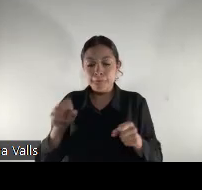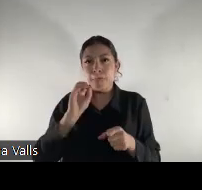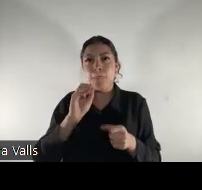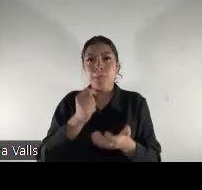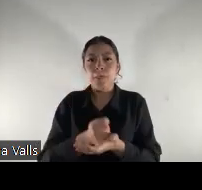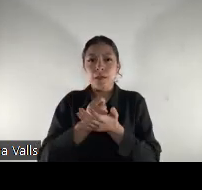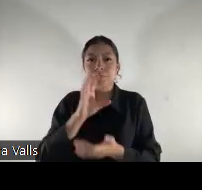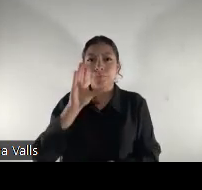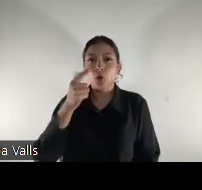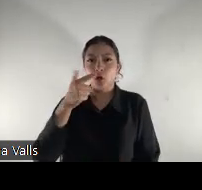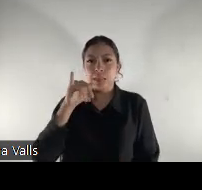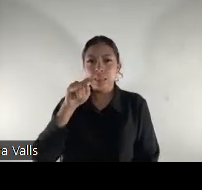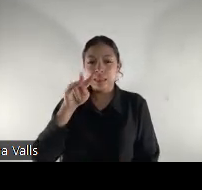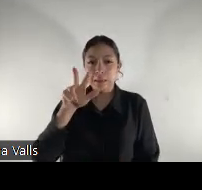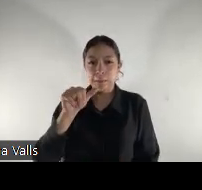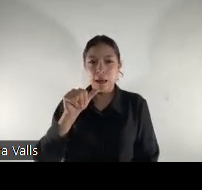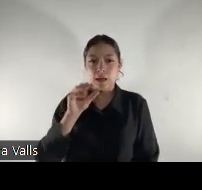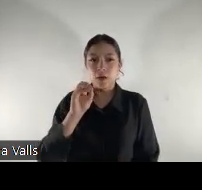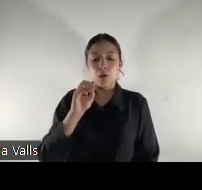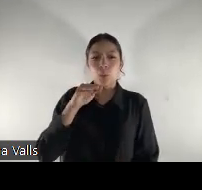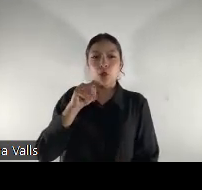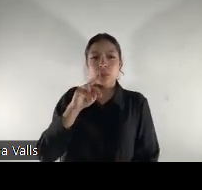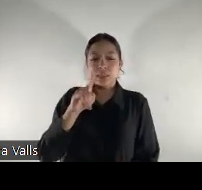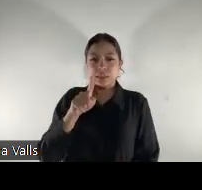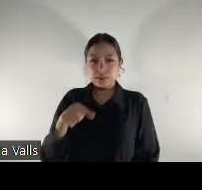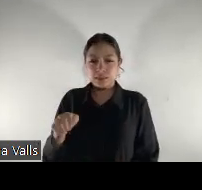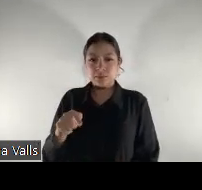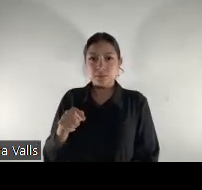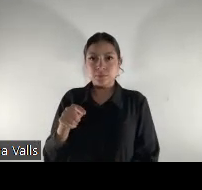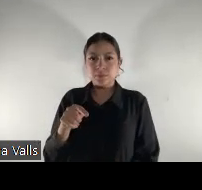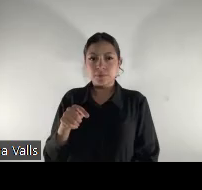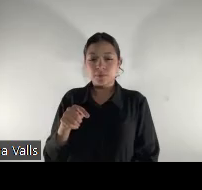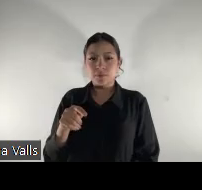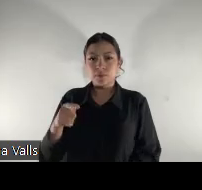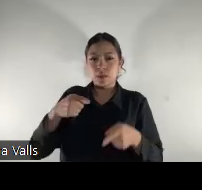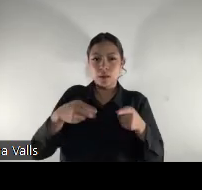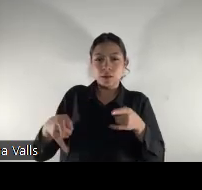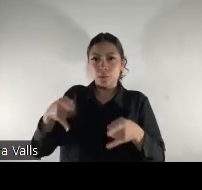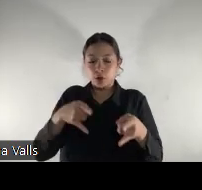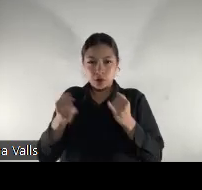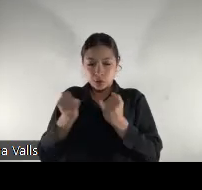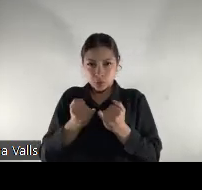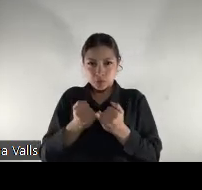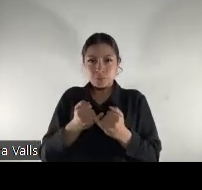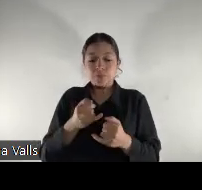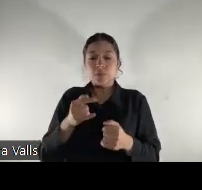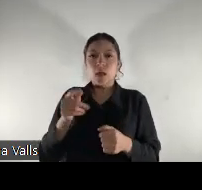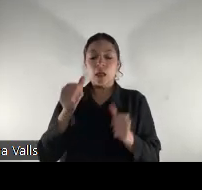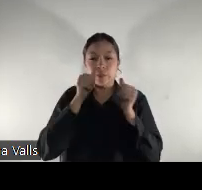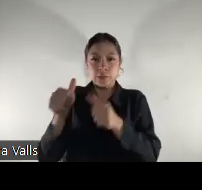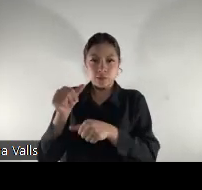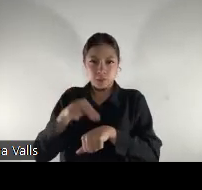cognitiva, terapia sensoromotriz, terapia conductual. Tenemos consulta médica. Además tenemos